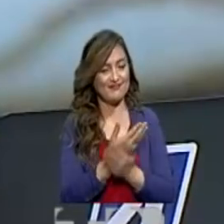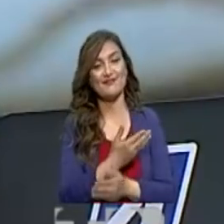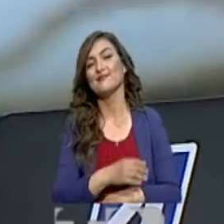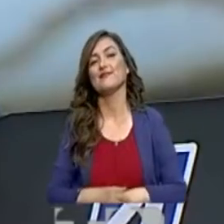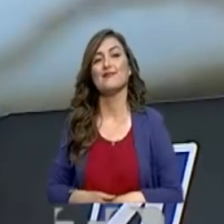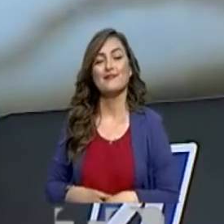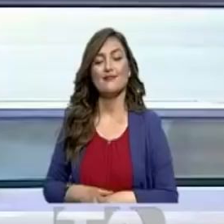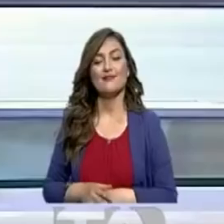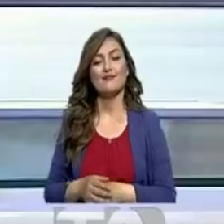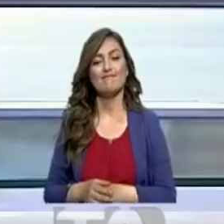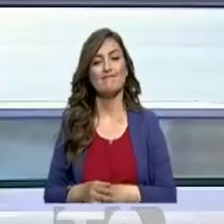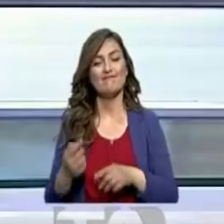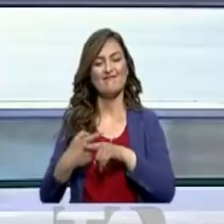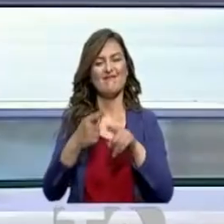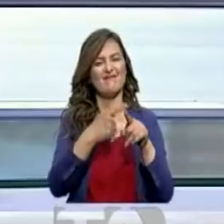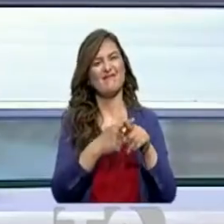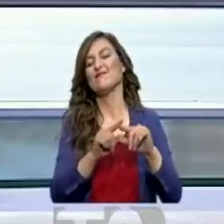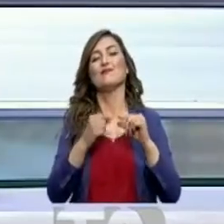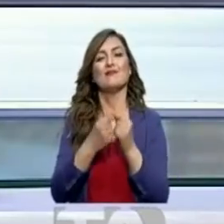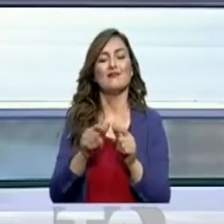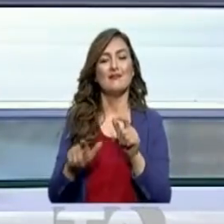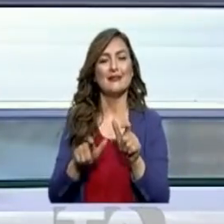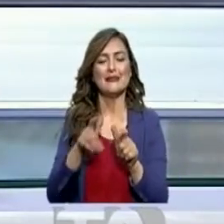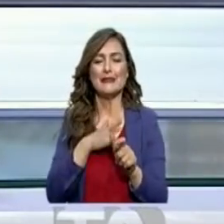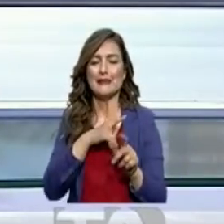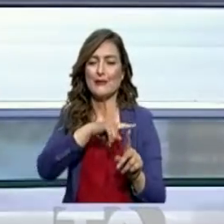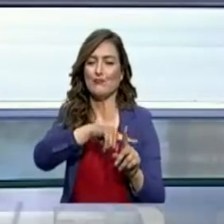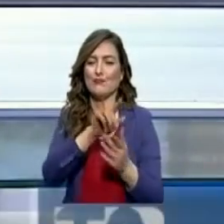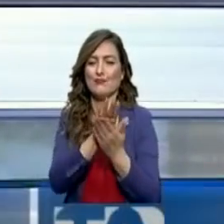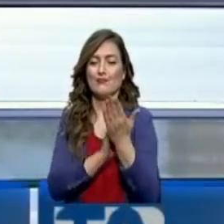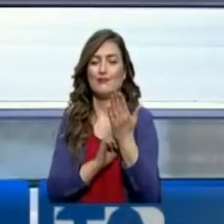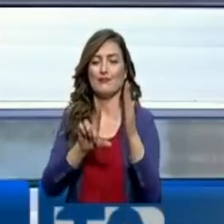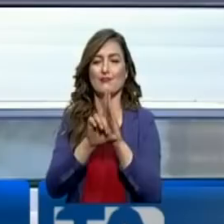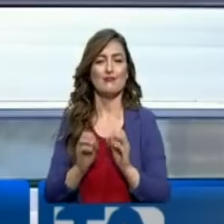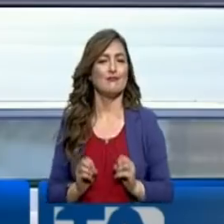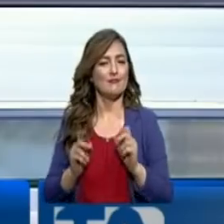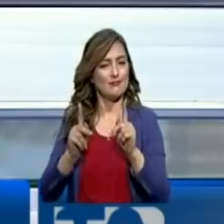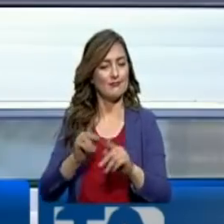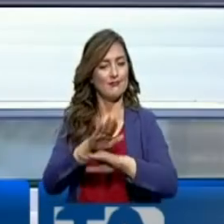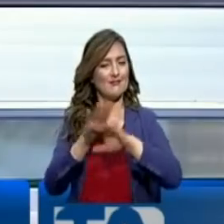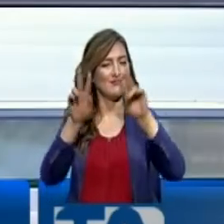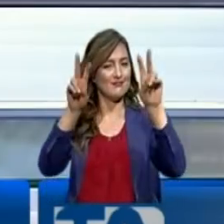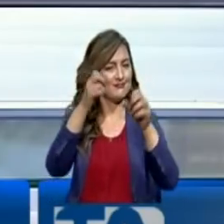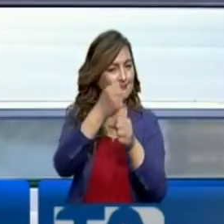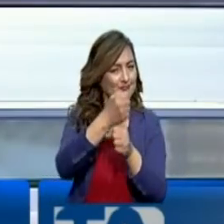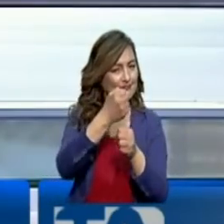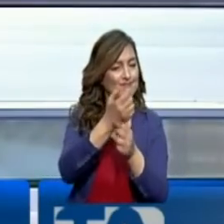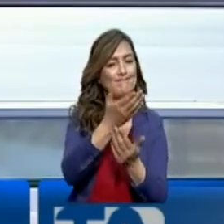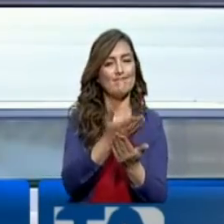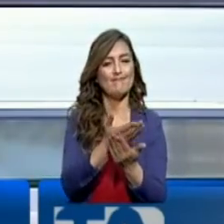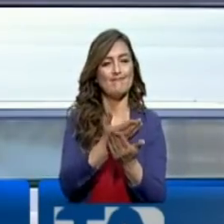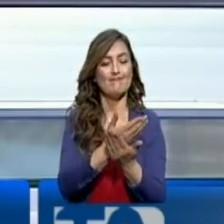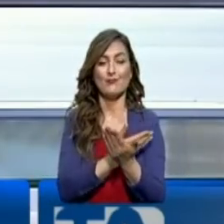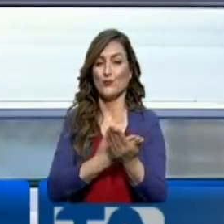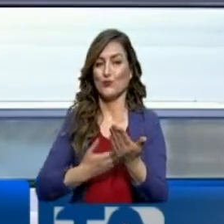Muchísimas gracias. Y varios sectores reaccionaron de forma positiva al proyecto de ley de oportunidades respecto al tema laboral que presentará el presidente